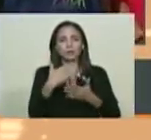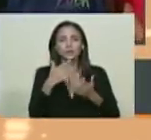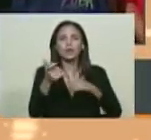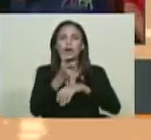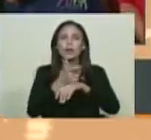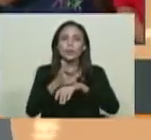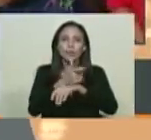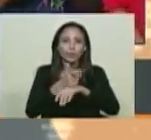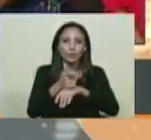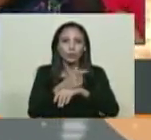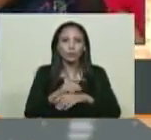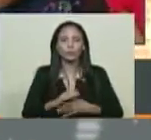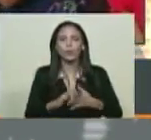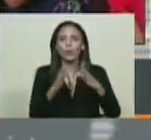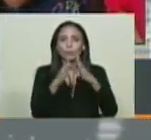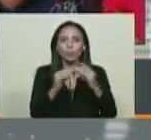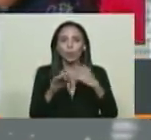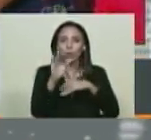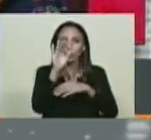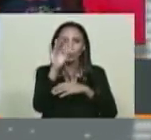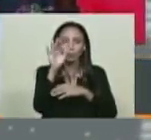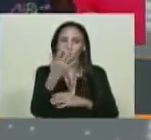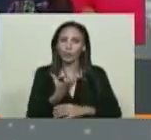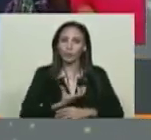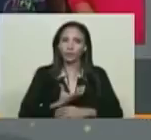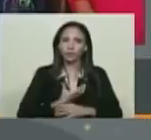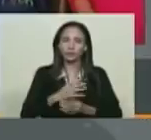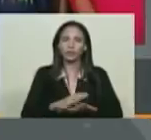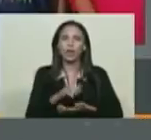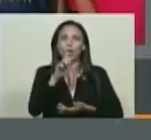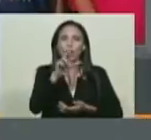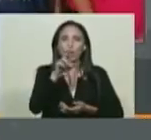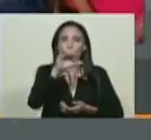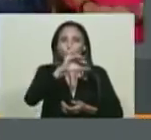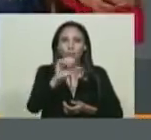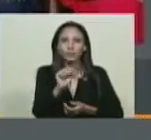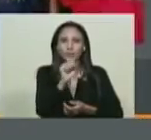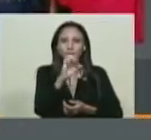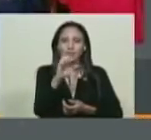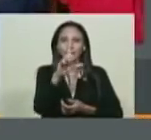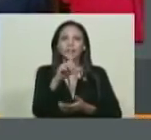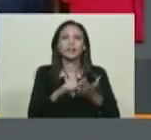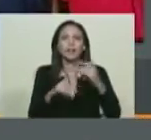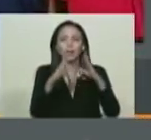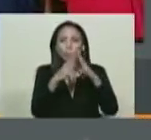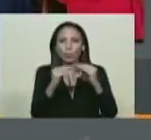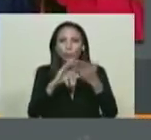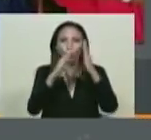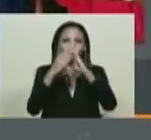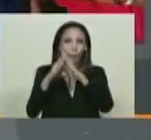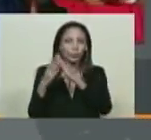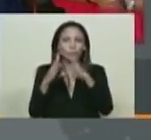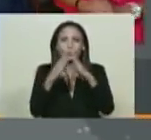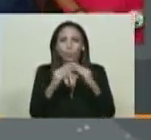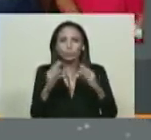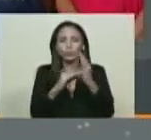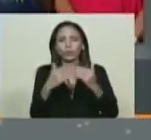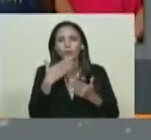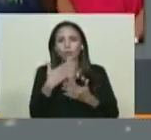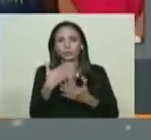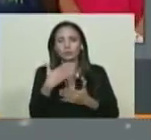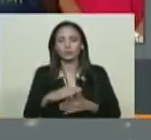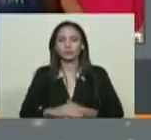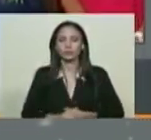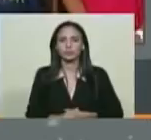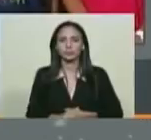gobernador Héctor Rodríguez y a la futura alcaldesa Wisely Álvarez por su visita a la Comuna Huella de la Historia,